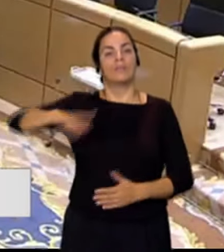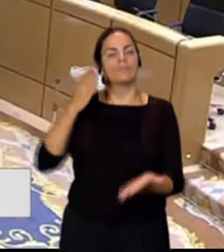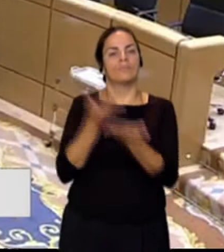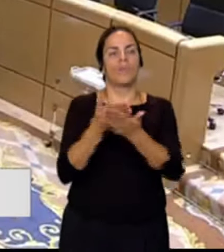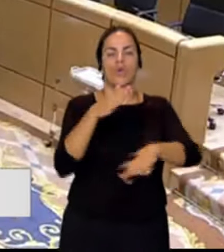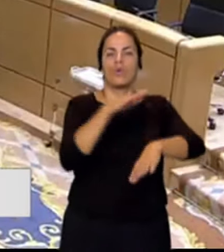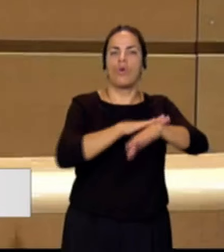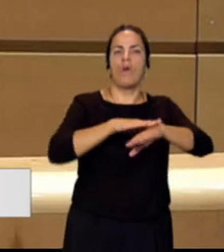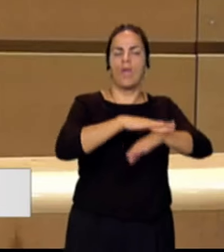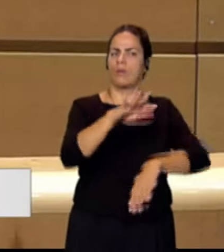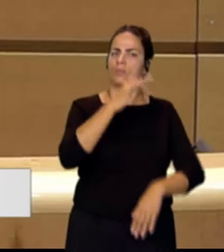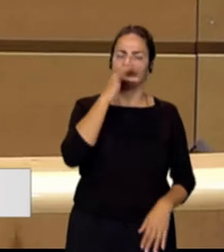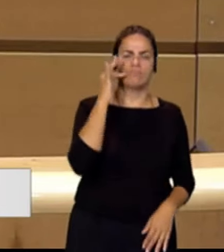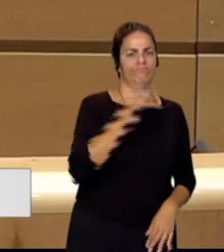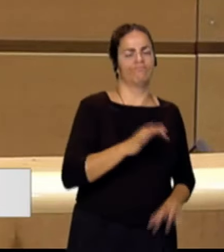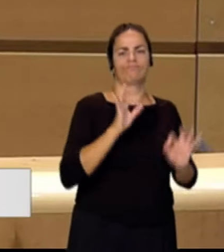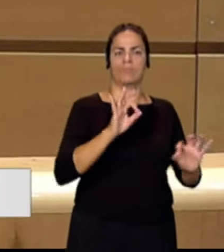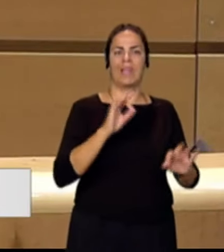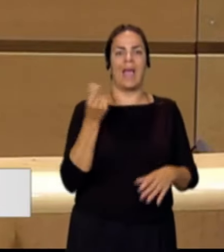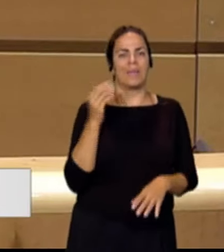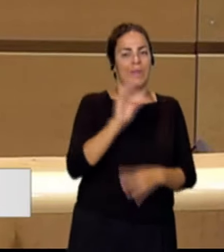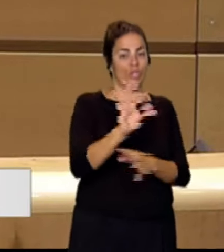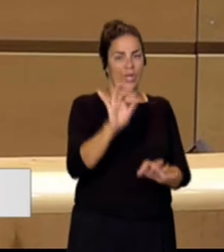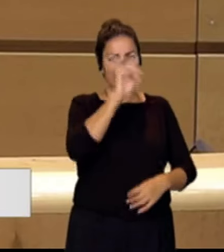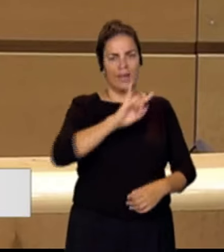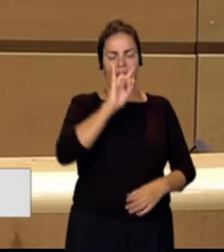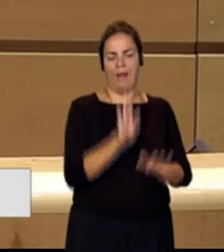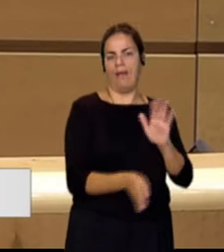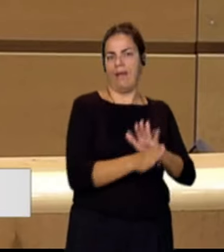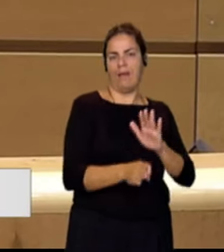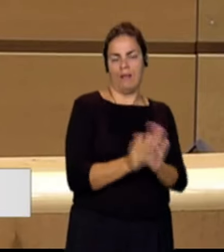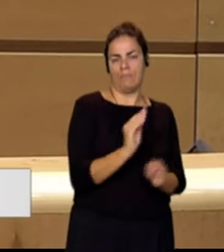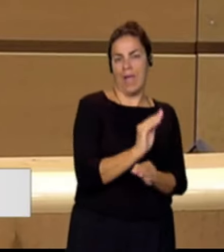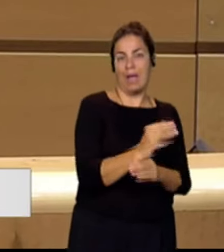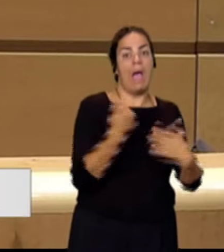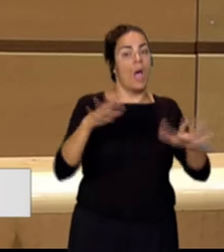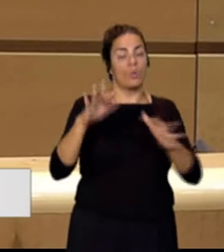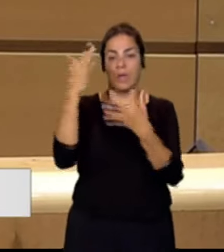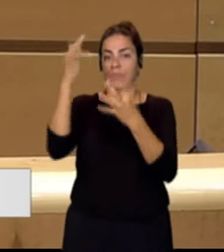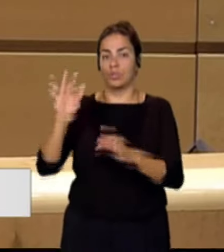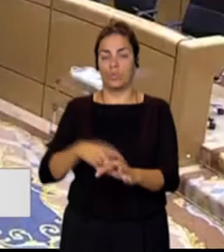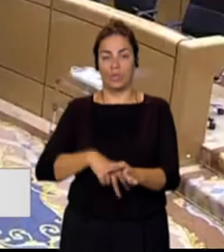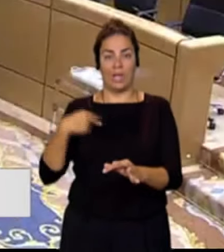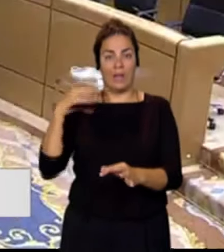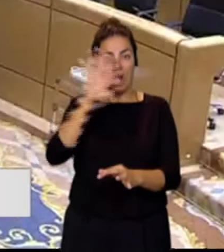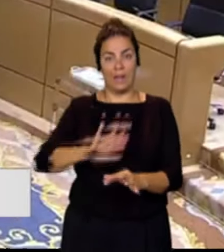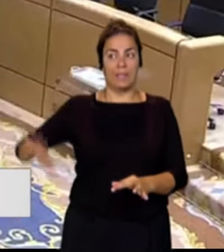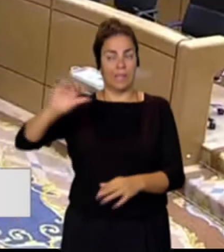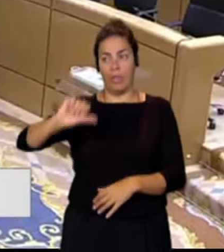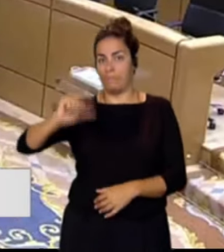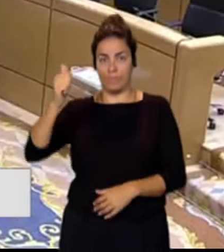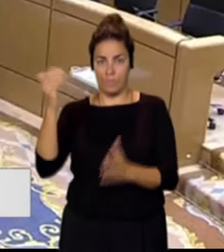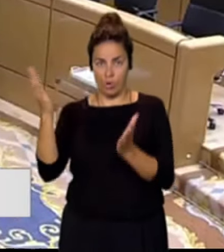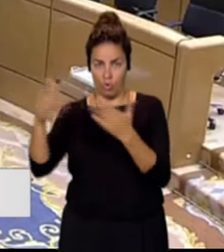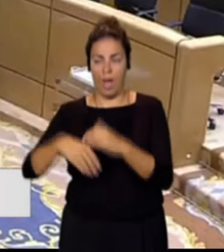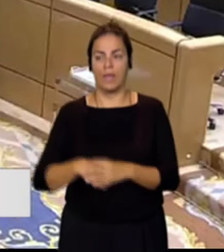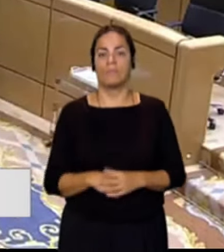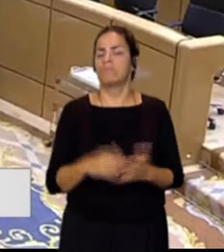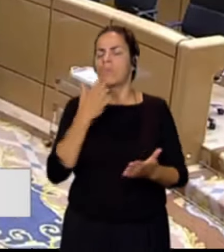garantice que mantendrá las inversiones previstas En Canarias a pesar de no aprobar los presupuestos generales del Estado entre las